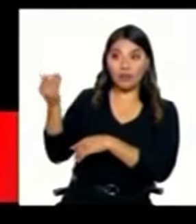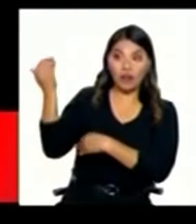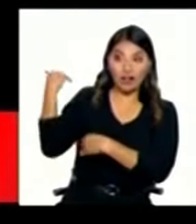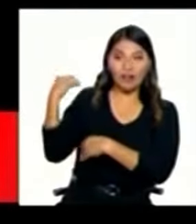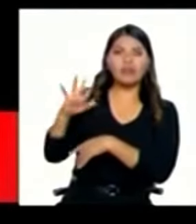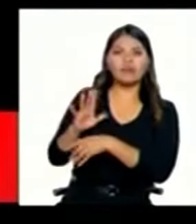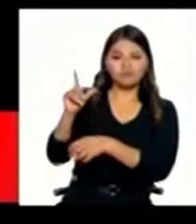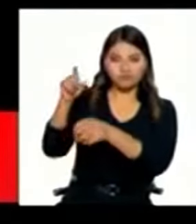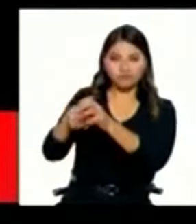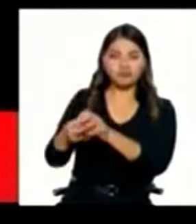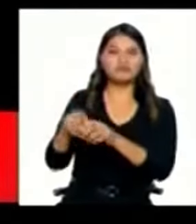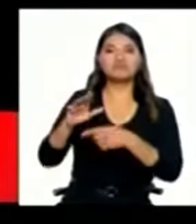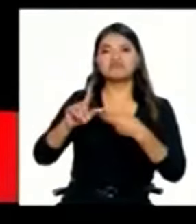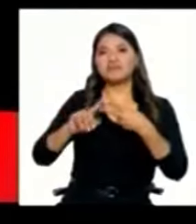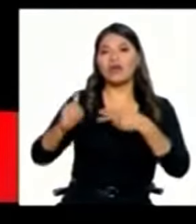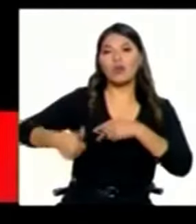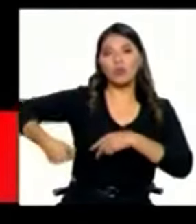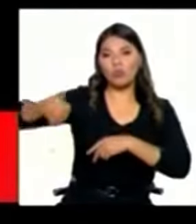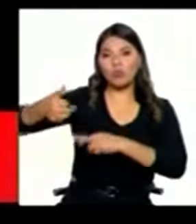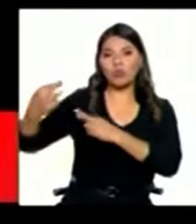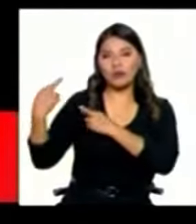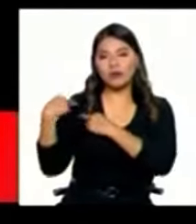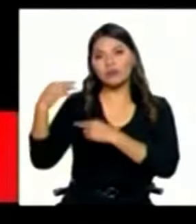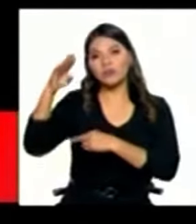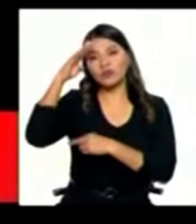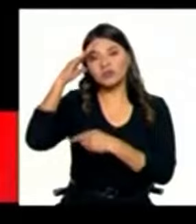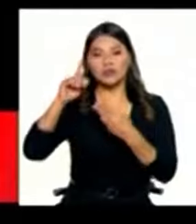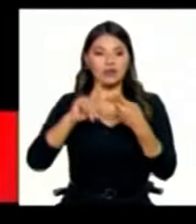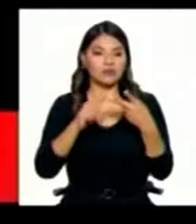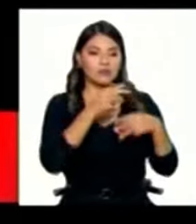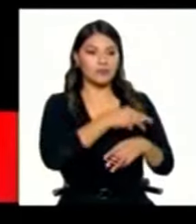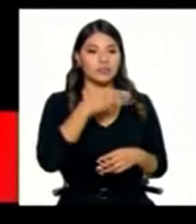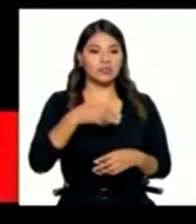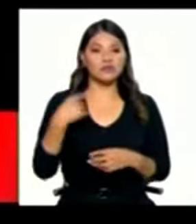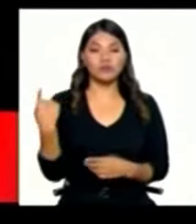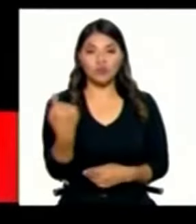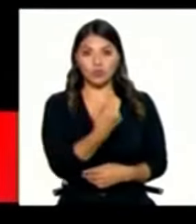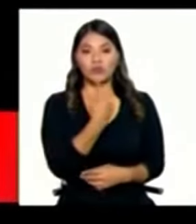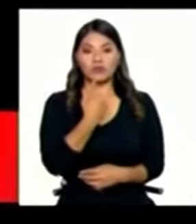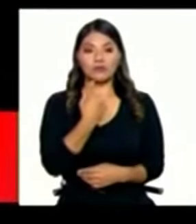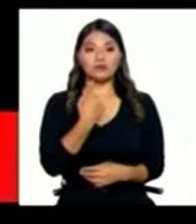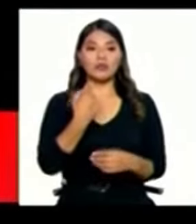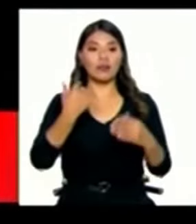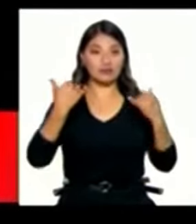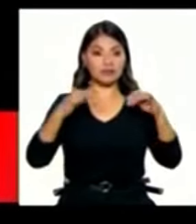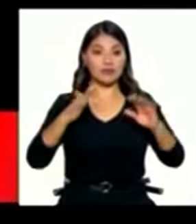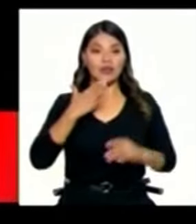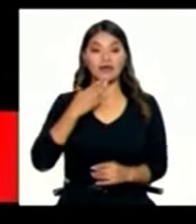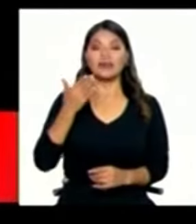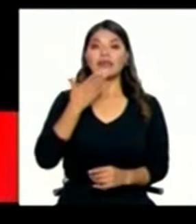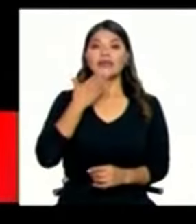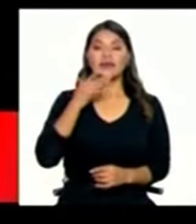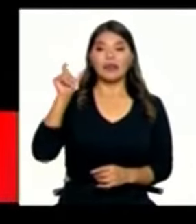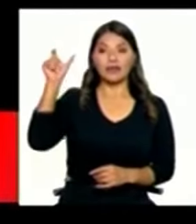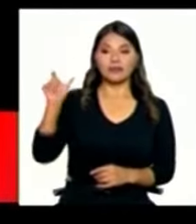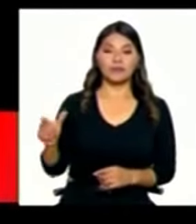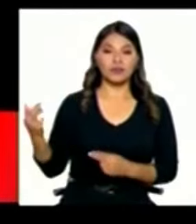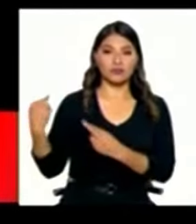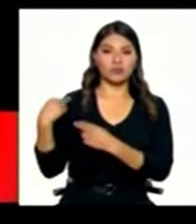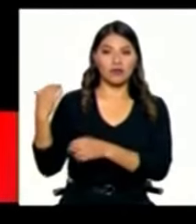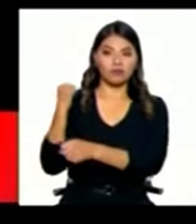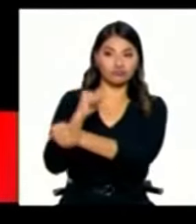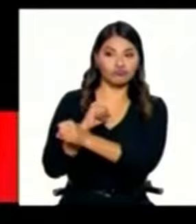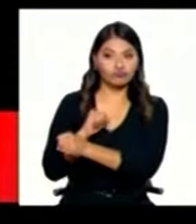Las autoridades policiales y del Ministerio Público han dado cuenta de que el detenido va a ser puesto